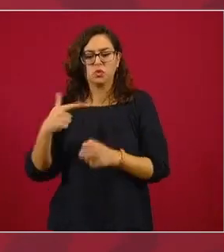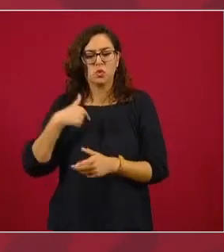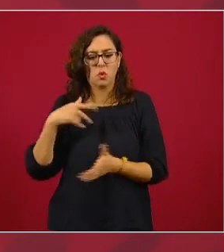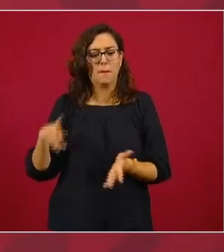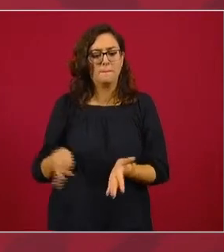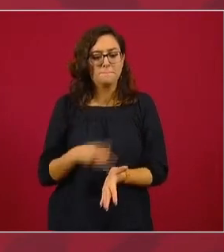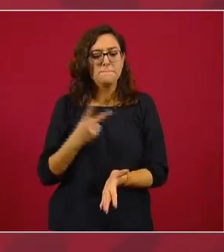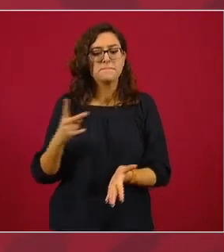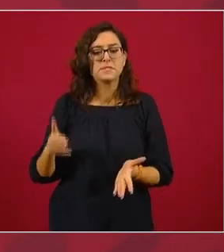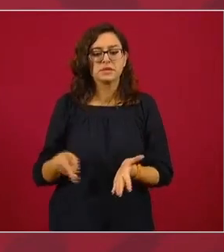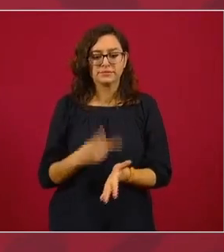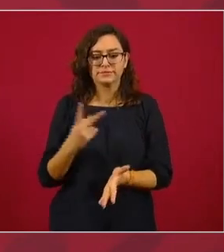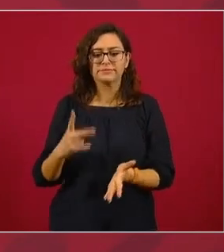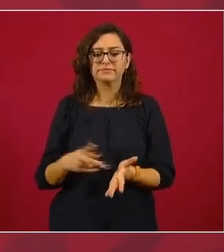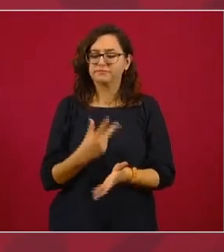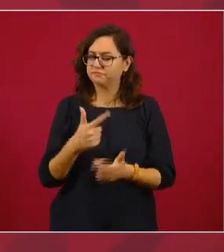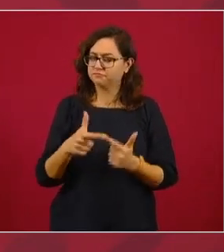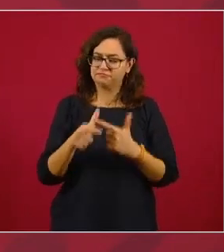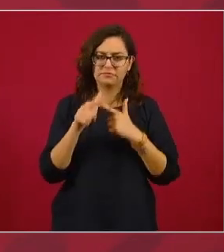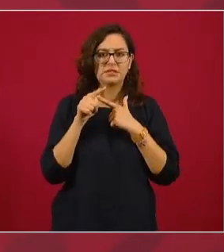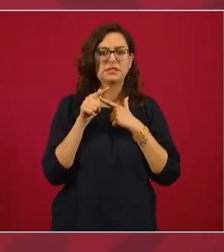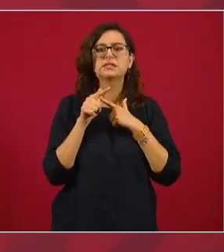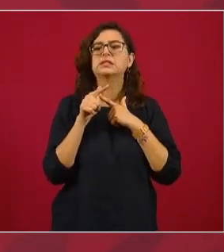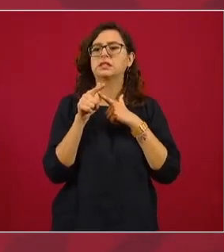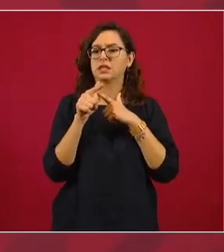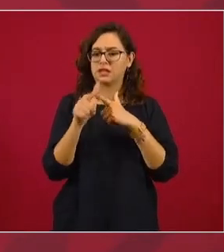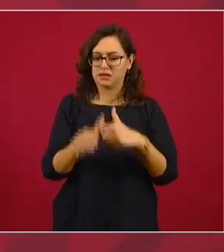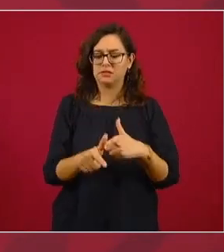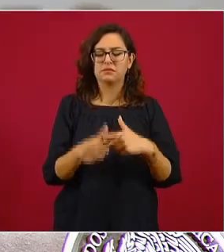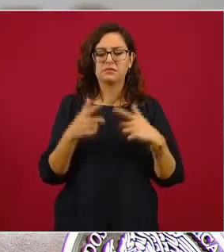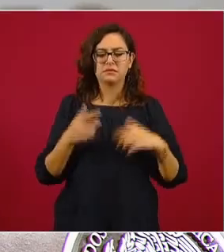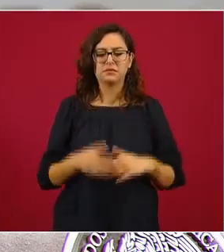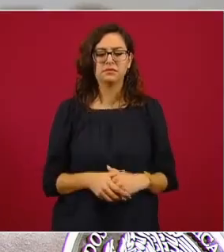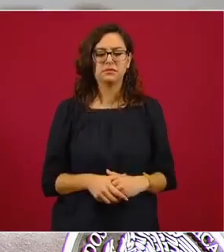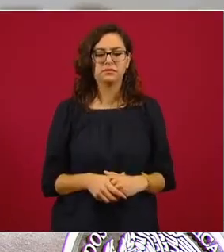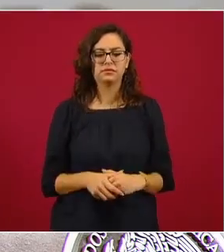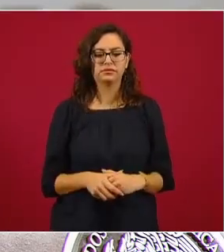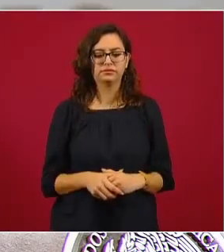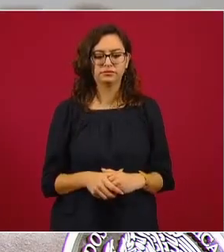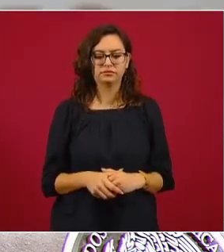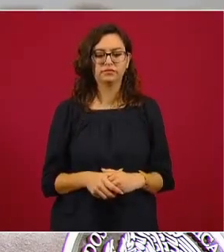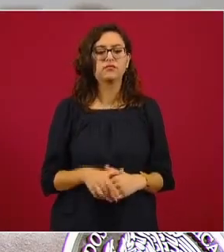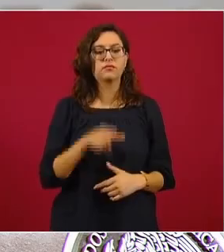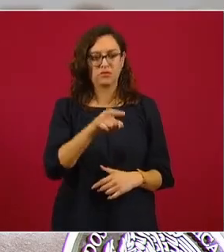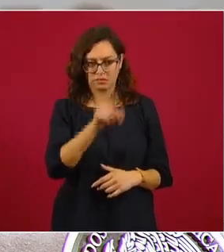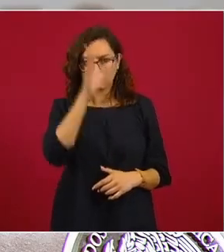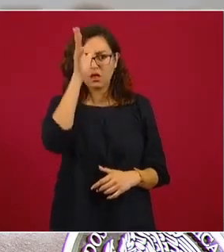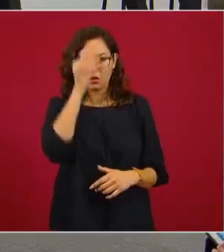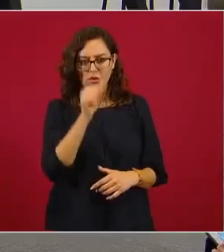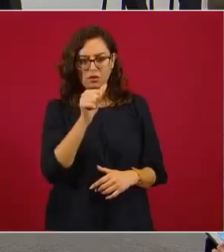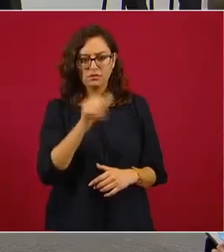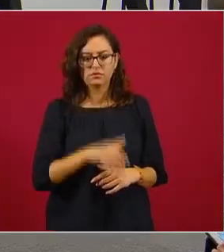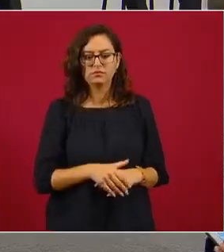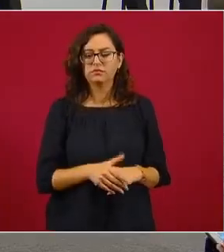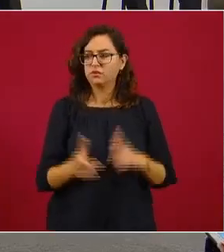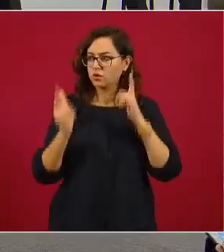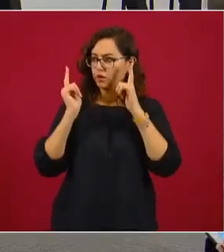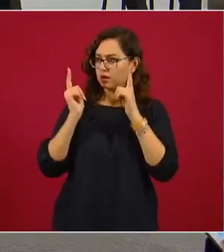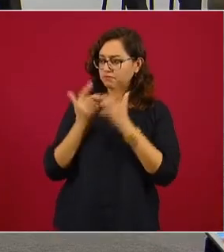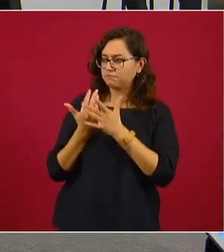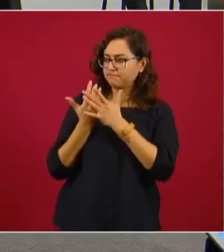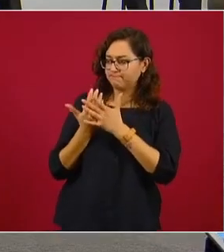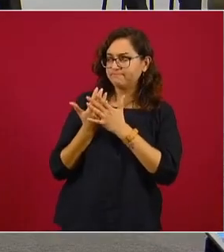víctimas y voy a seguir teniendo estos encuentros. Entonces, nos ponemos de acuerdo. Esperamos, presidente. Gracias.